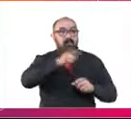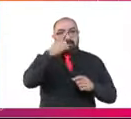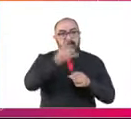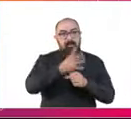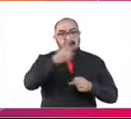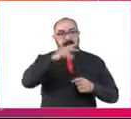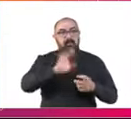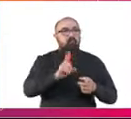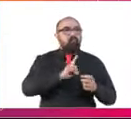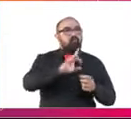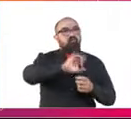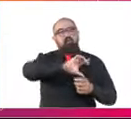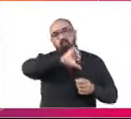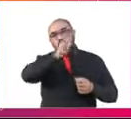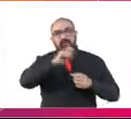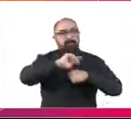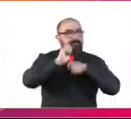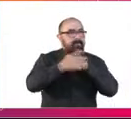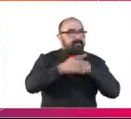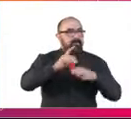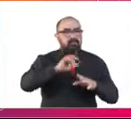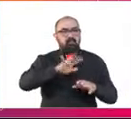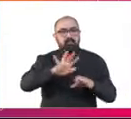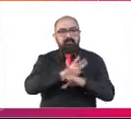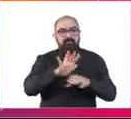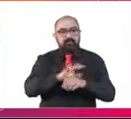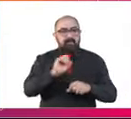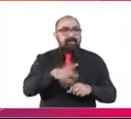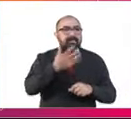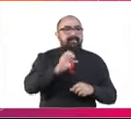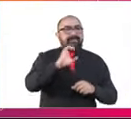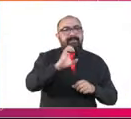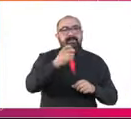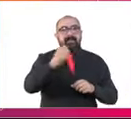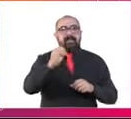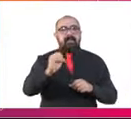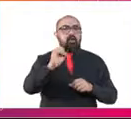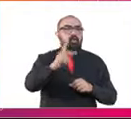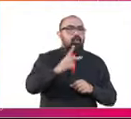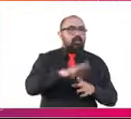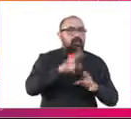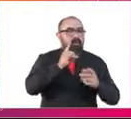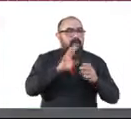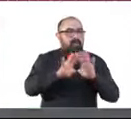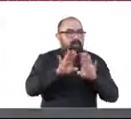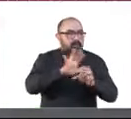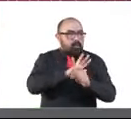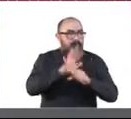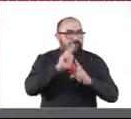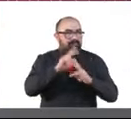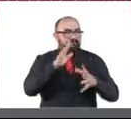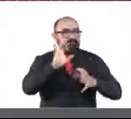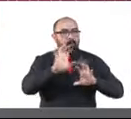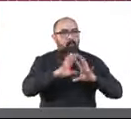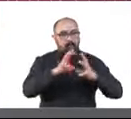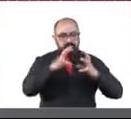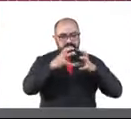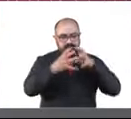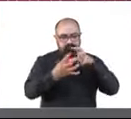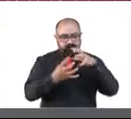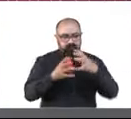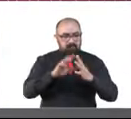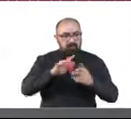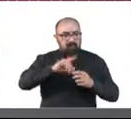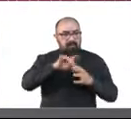el resumidero del CO2 que de otra forma se emite y que genera el calentamiento global, puede